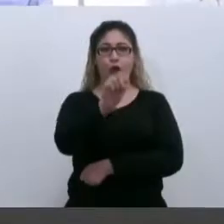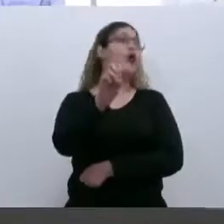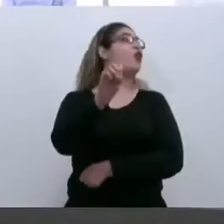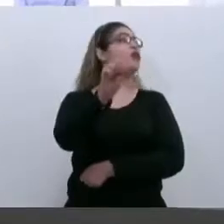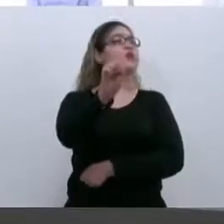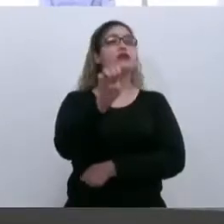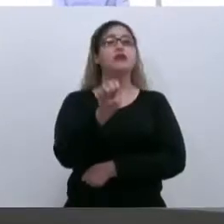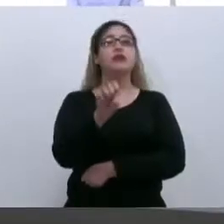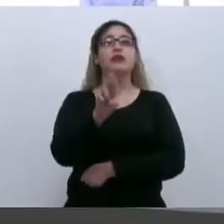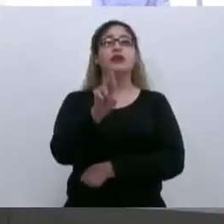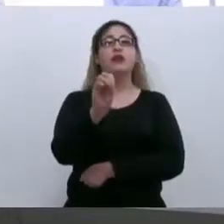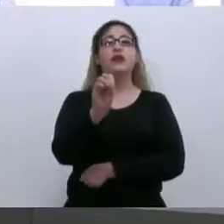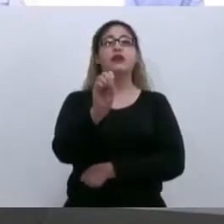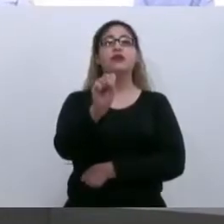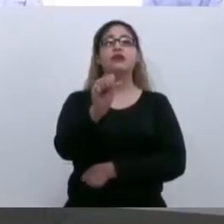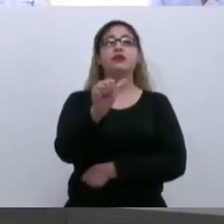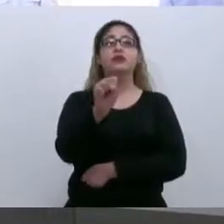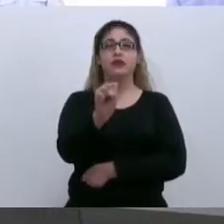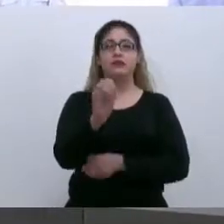Torres.